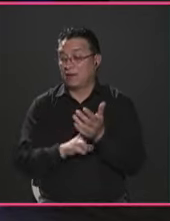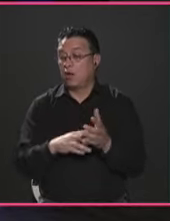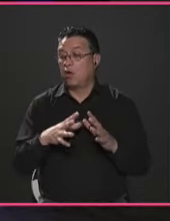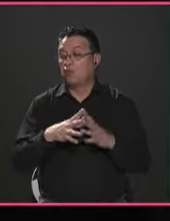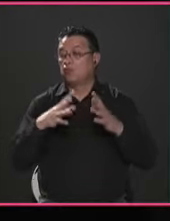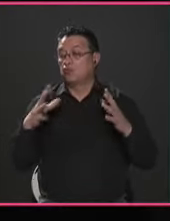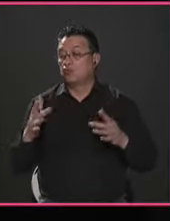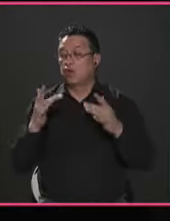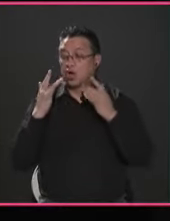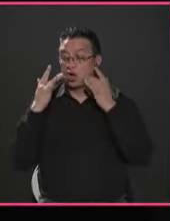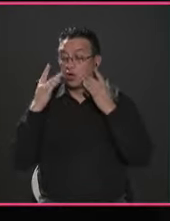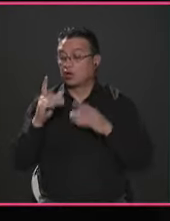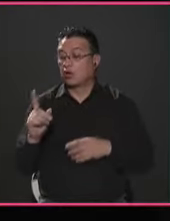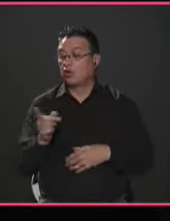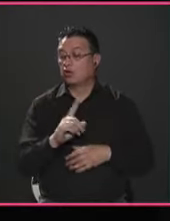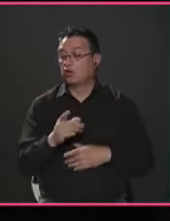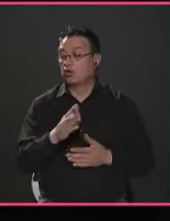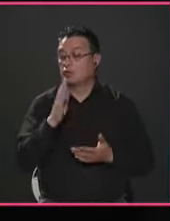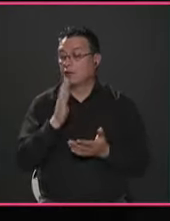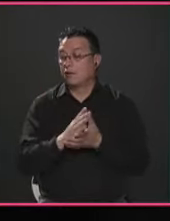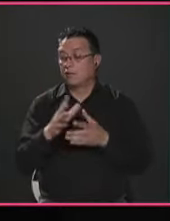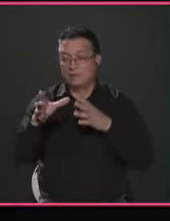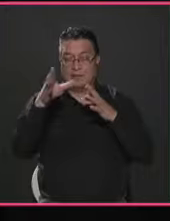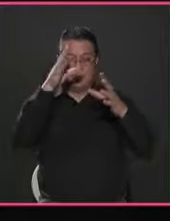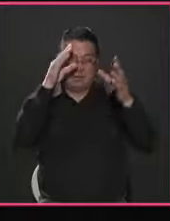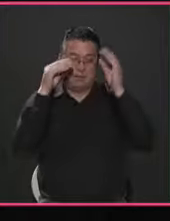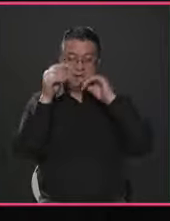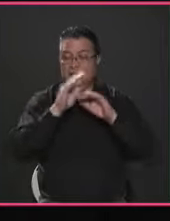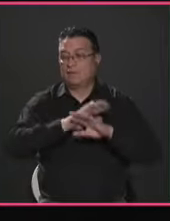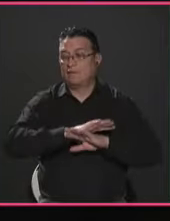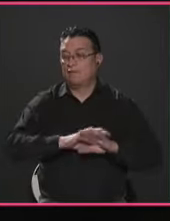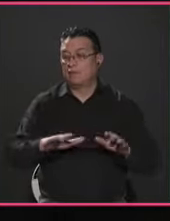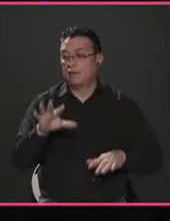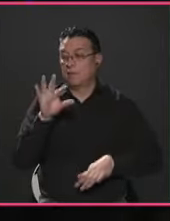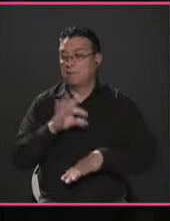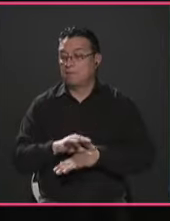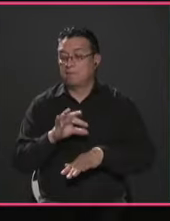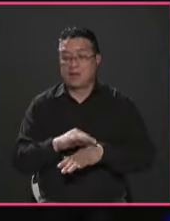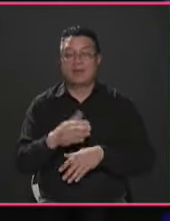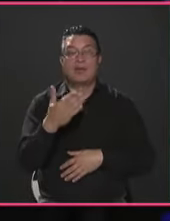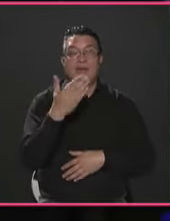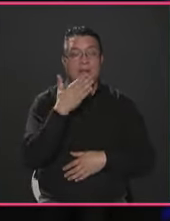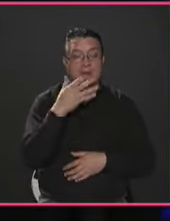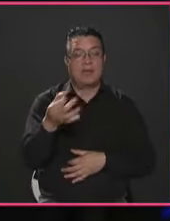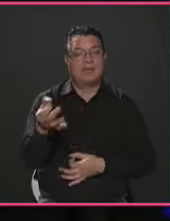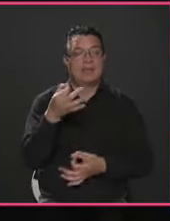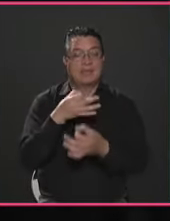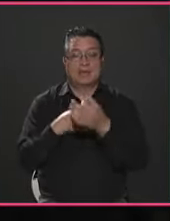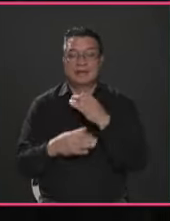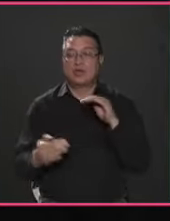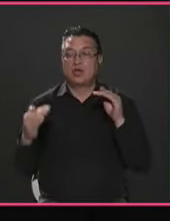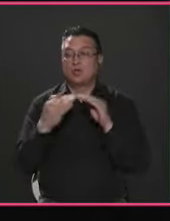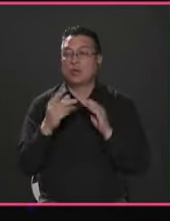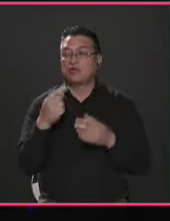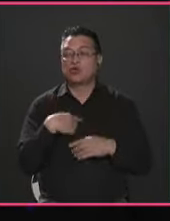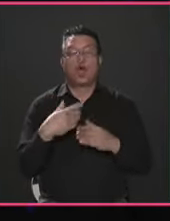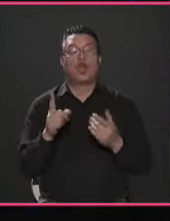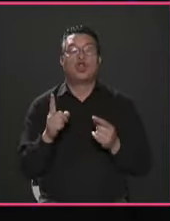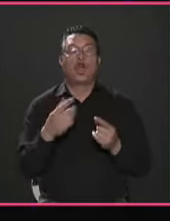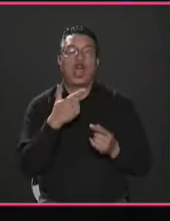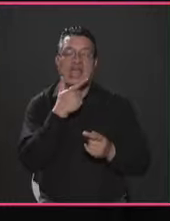muy contentas porque ya no tenemos que pasar por esa experiencia y los médicos también nos han dicho lo mismo yo prefiero no tener que hacer esa